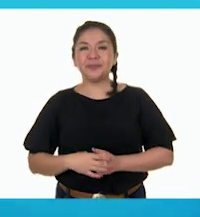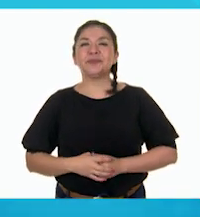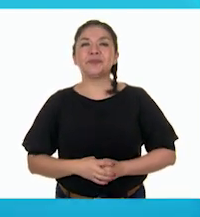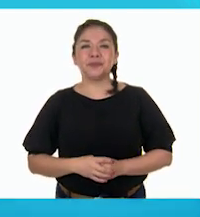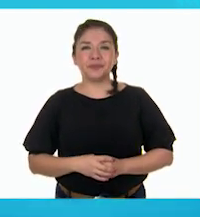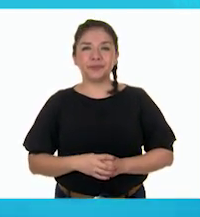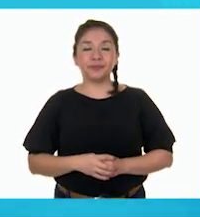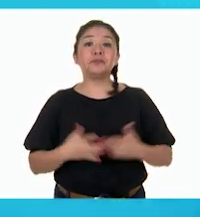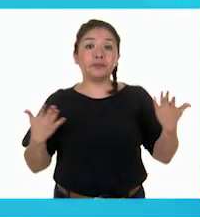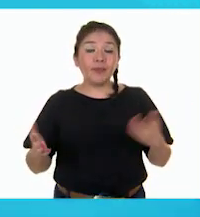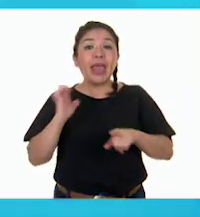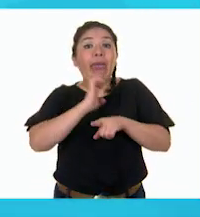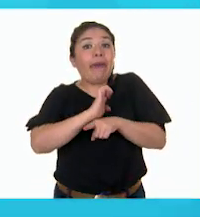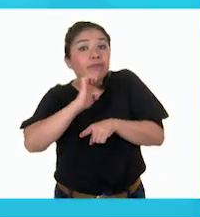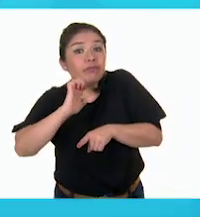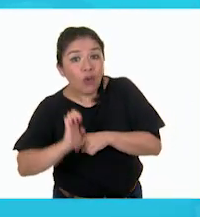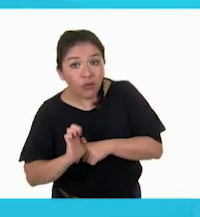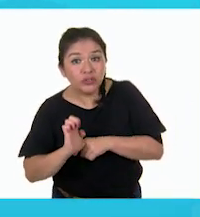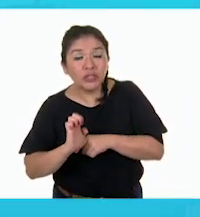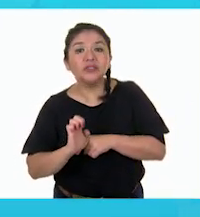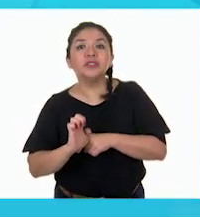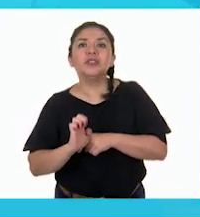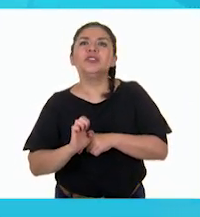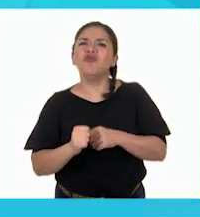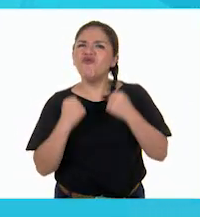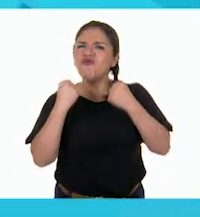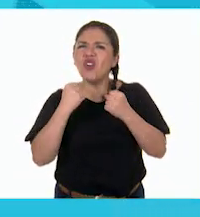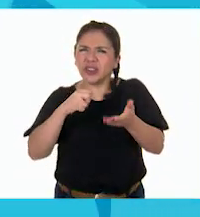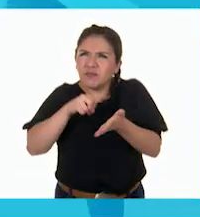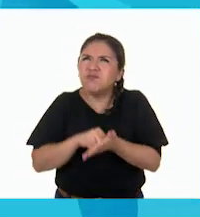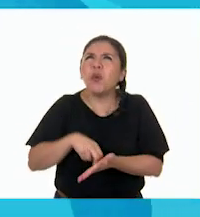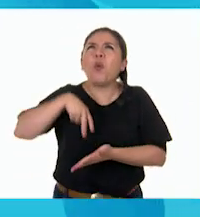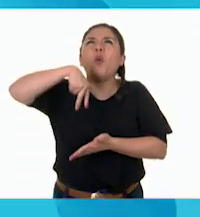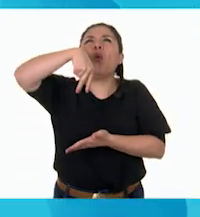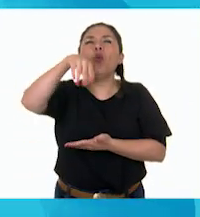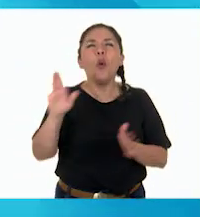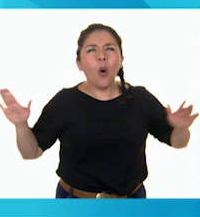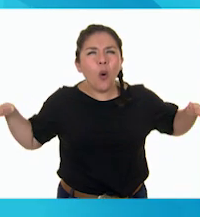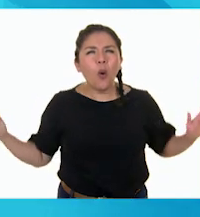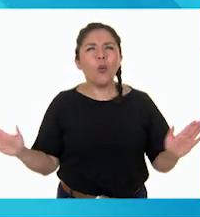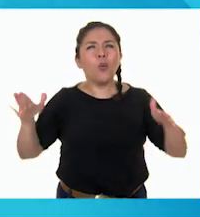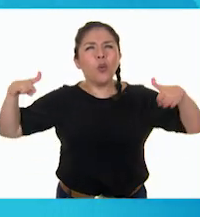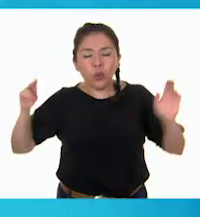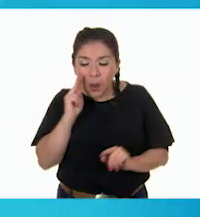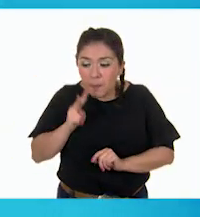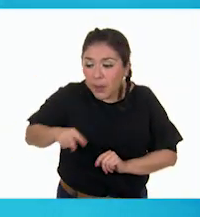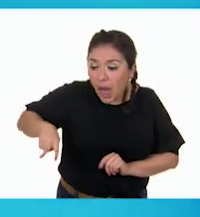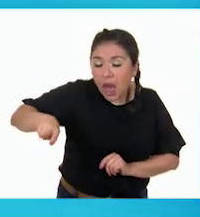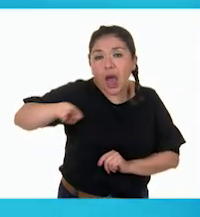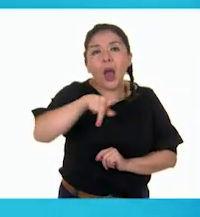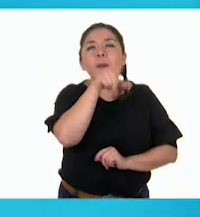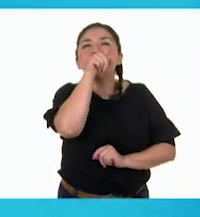Ajá. Entonces tomó impulso y voló por encima del huerto y los pajaritos que estaban